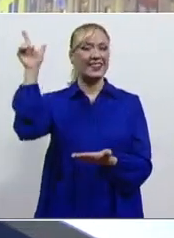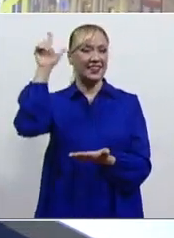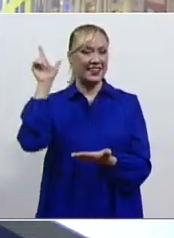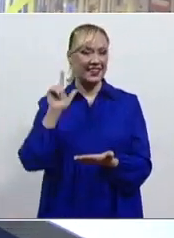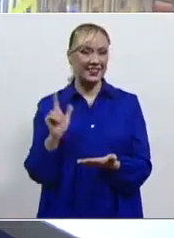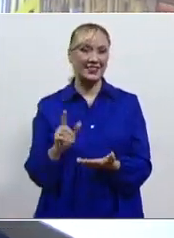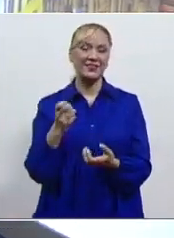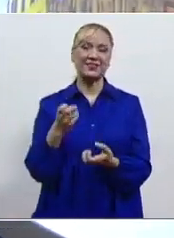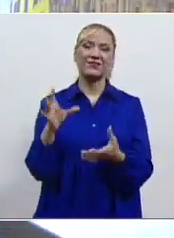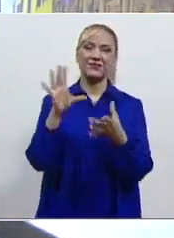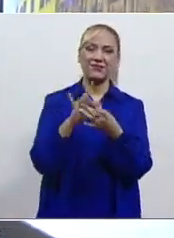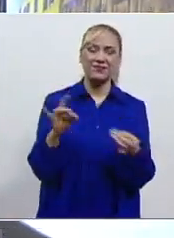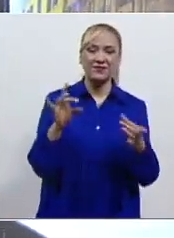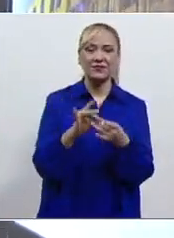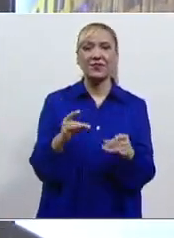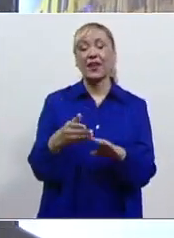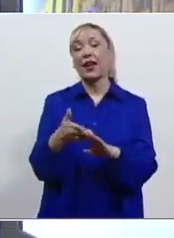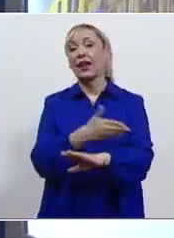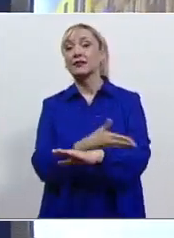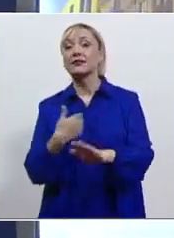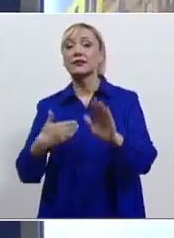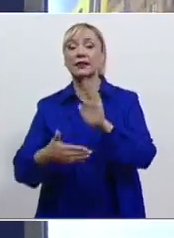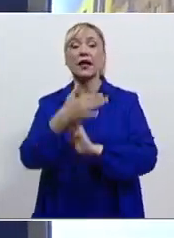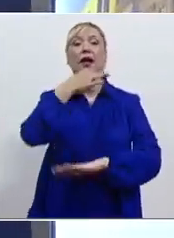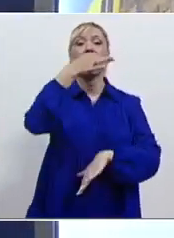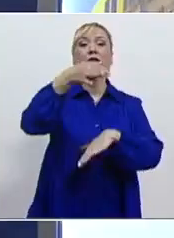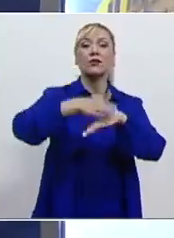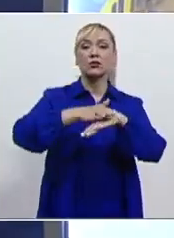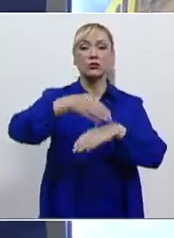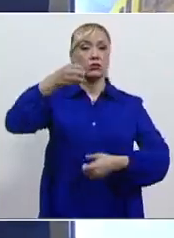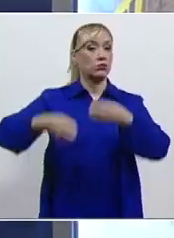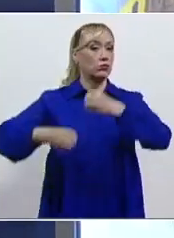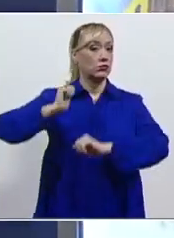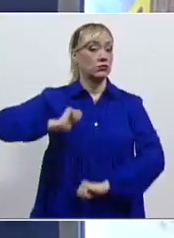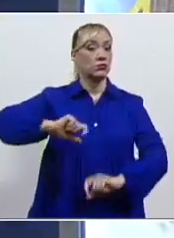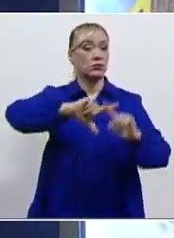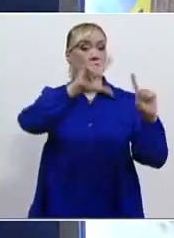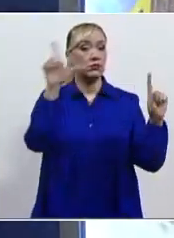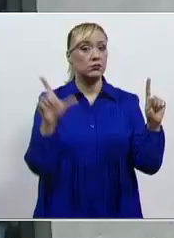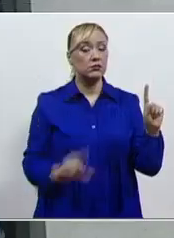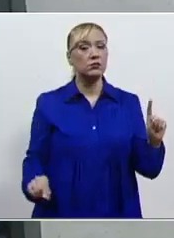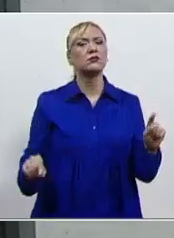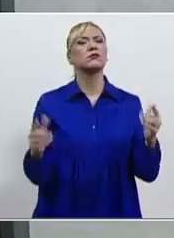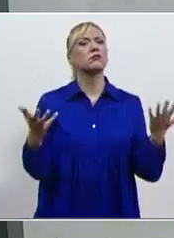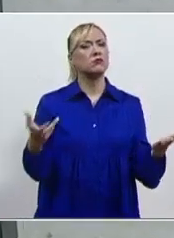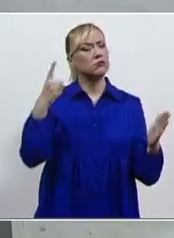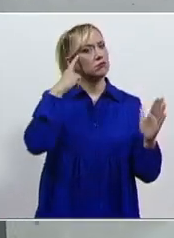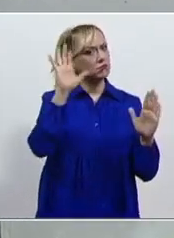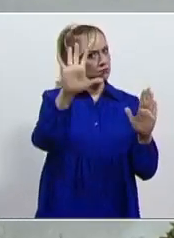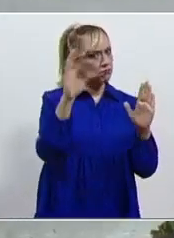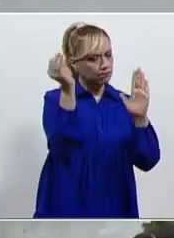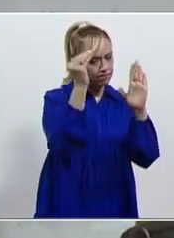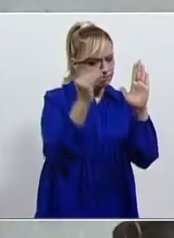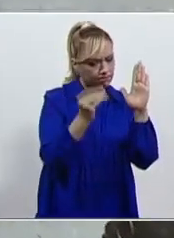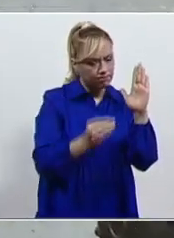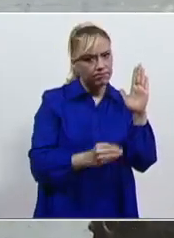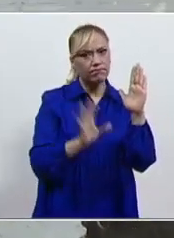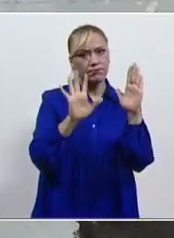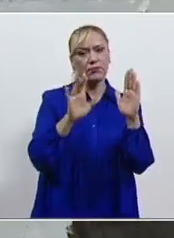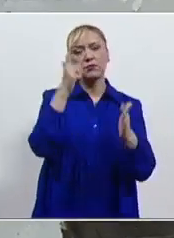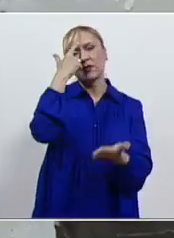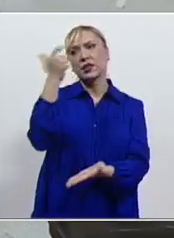por este reporte. Y antes de despedirnos, le informamos que el Poder Judicial realiza algunas precisiones sobre el presupuesto solicitado